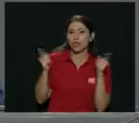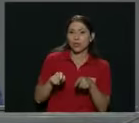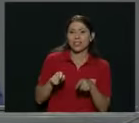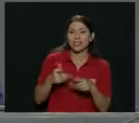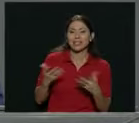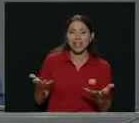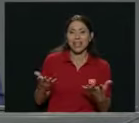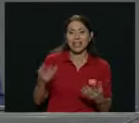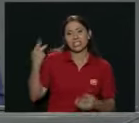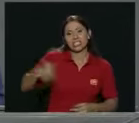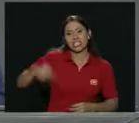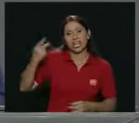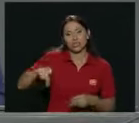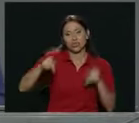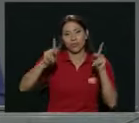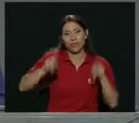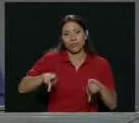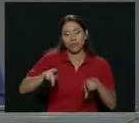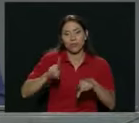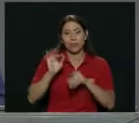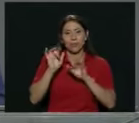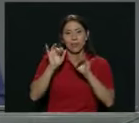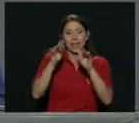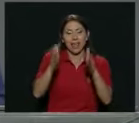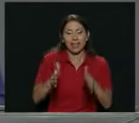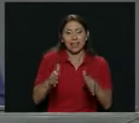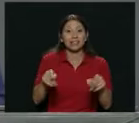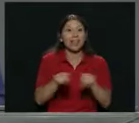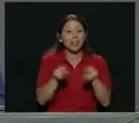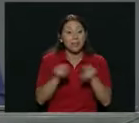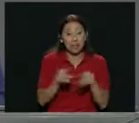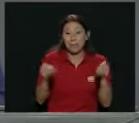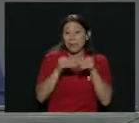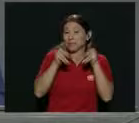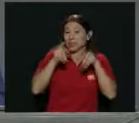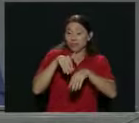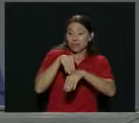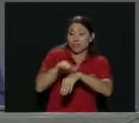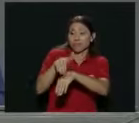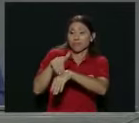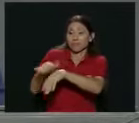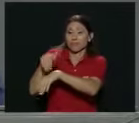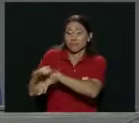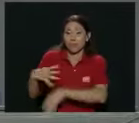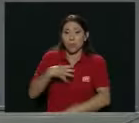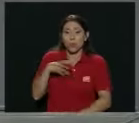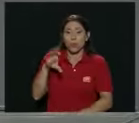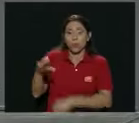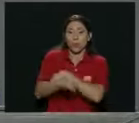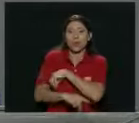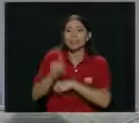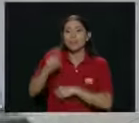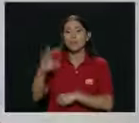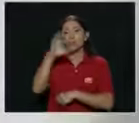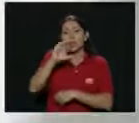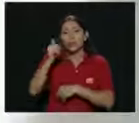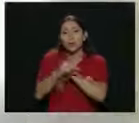riesgos que sufrirán los migrantes. Además, aumentarán las deportaciones y con esto las personas migrantes deberán buscar nuevos